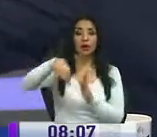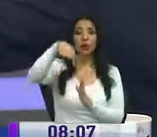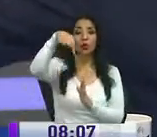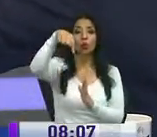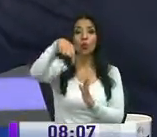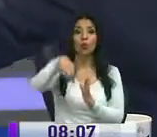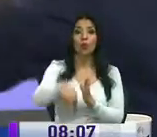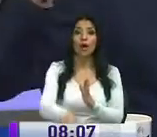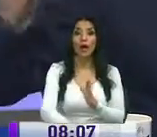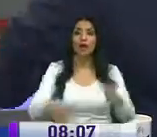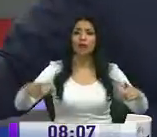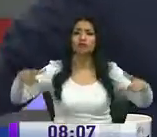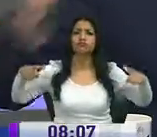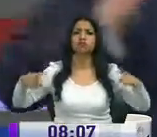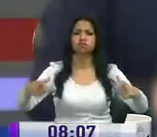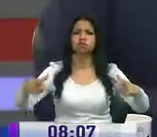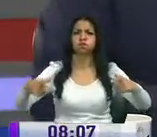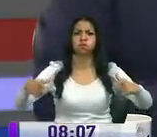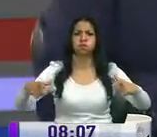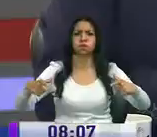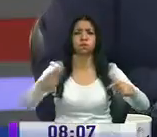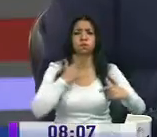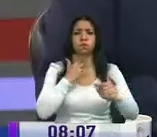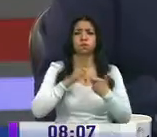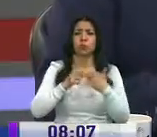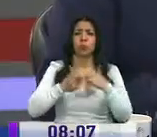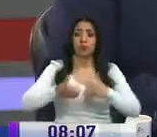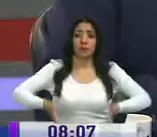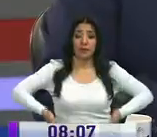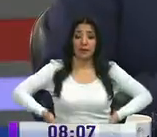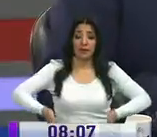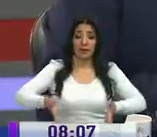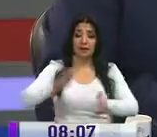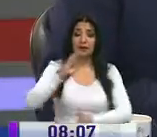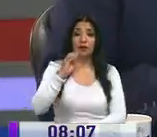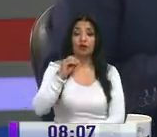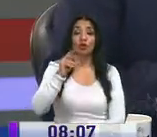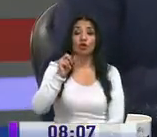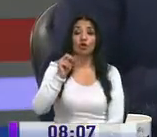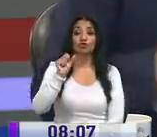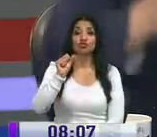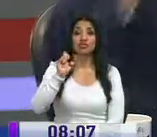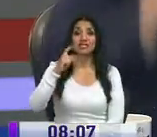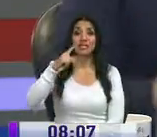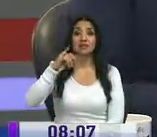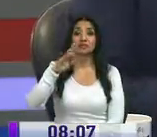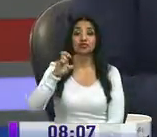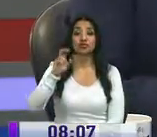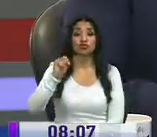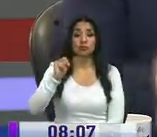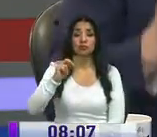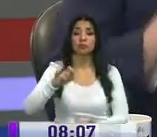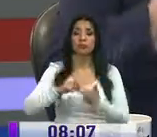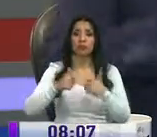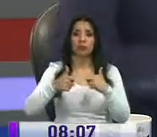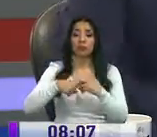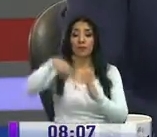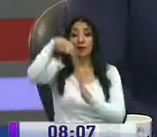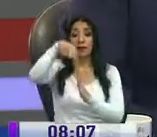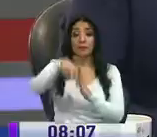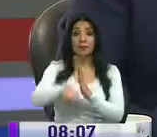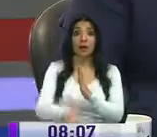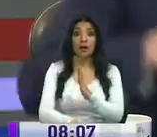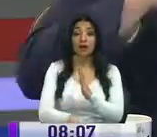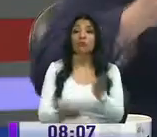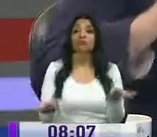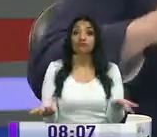este color enorme que ha generado en la calle de Concepción realmente problemas. Y debajo del hoyo, ¿saben qué hay?